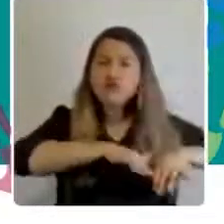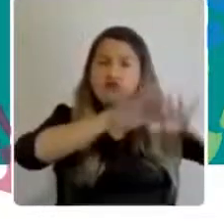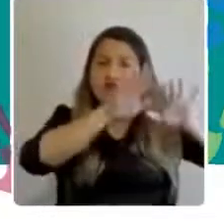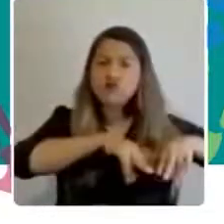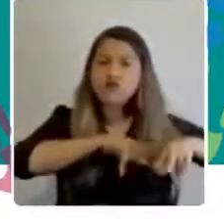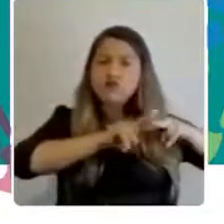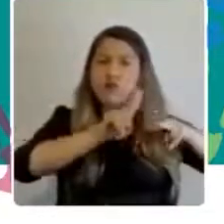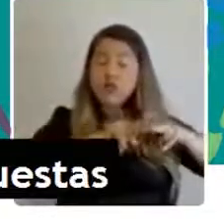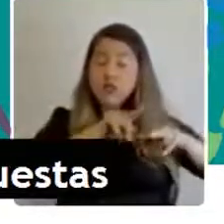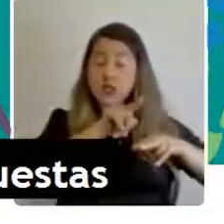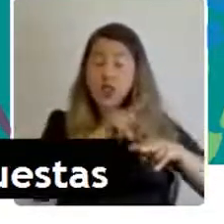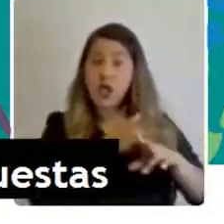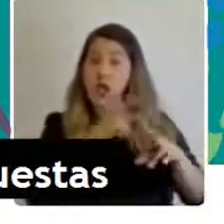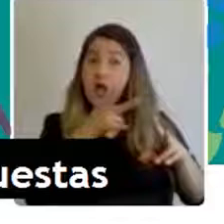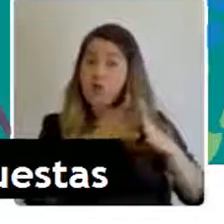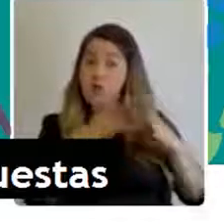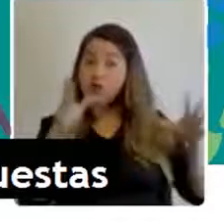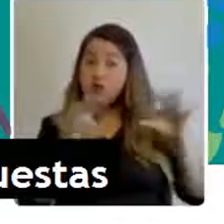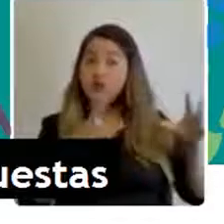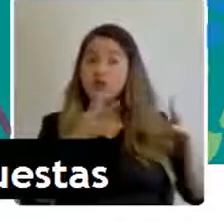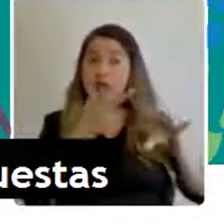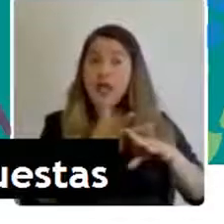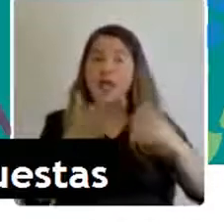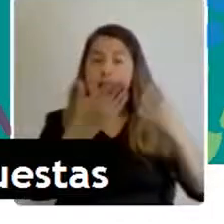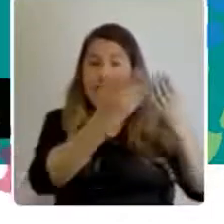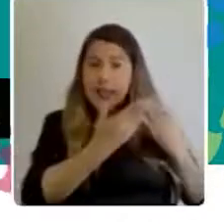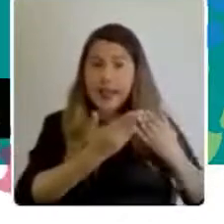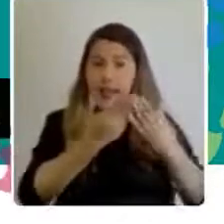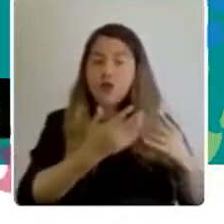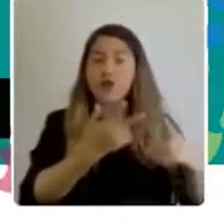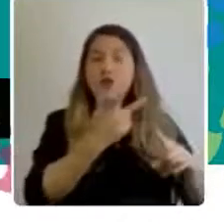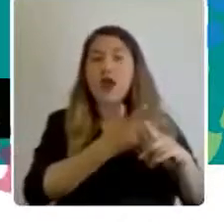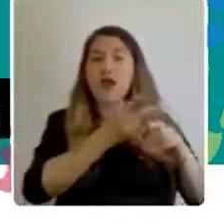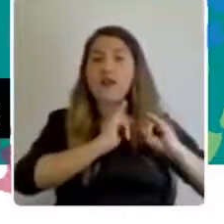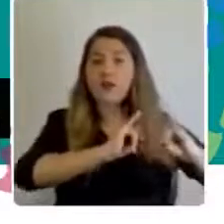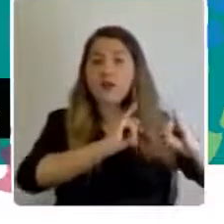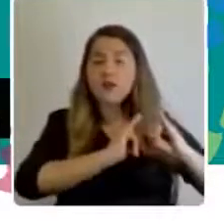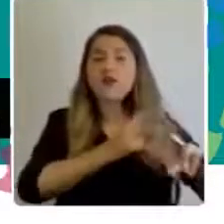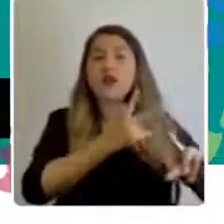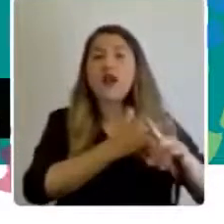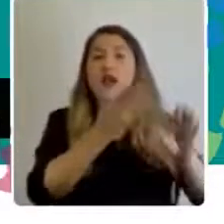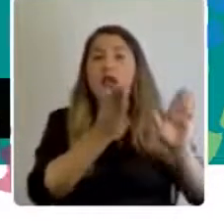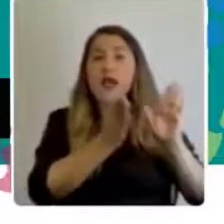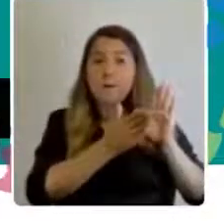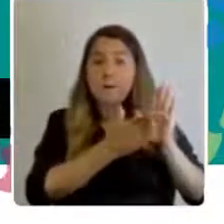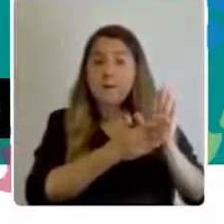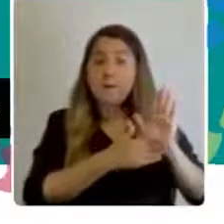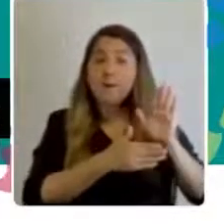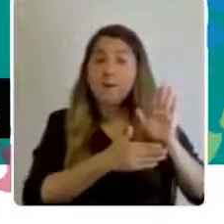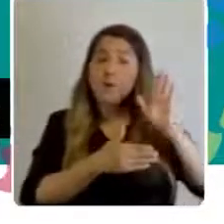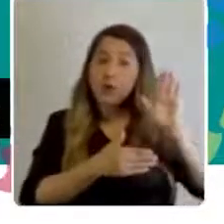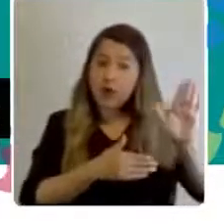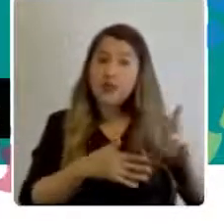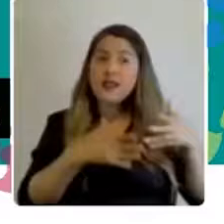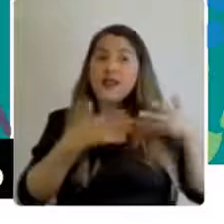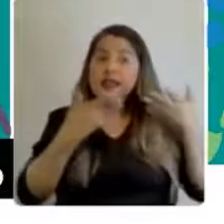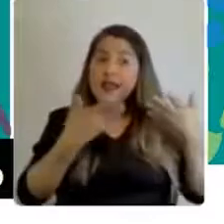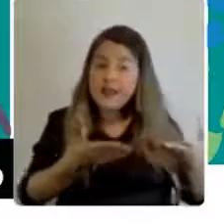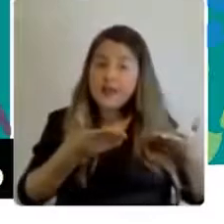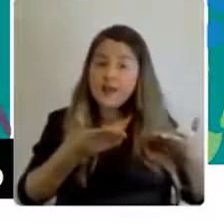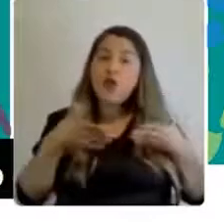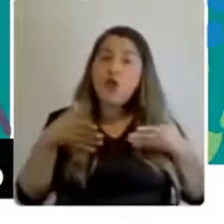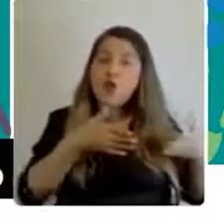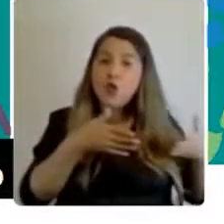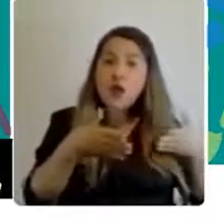parece súper interesante. Hay estudios, hay información, hay propuestas y tanto, o más importante, estamos con un camino que ya ha iniciado. No